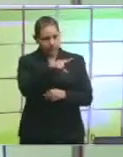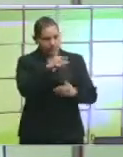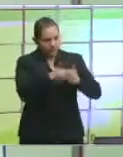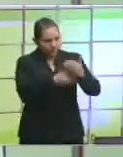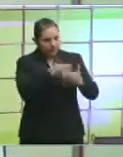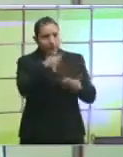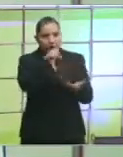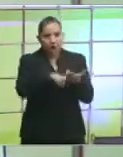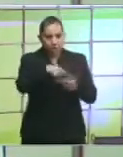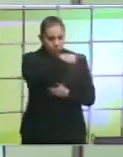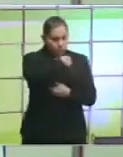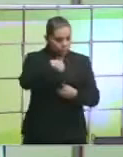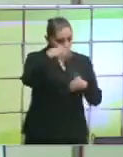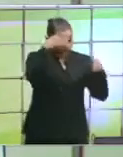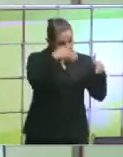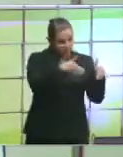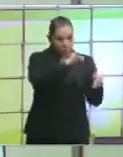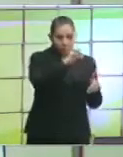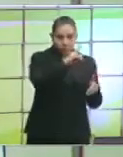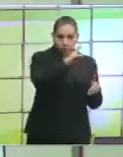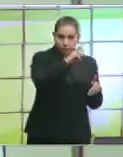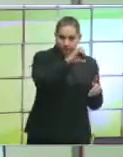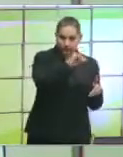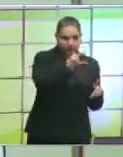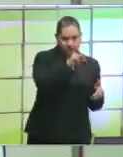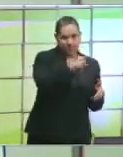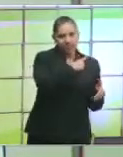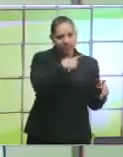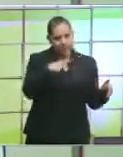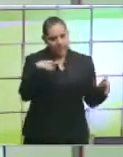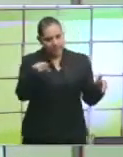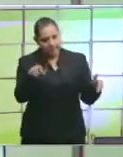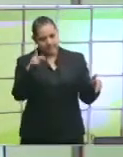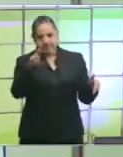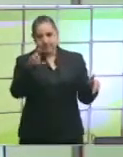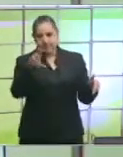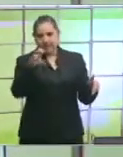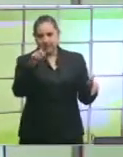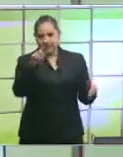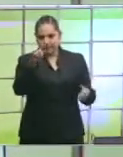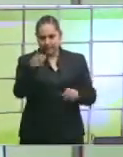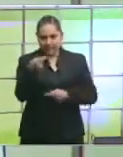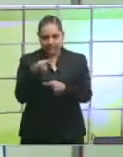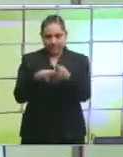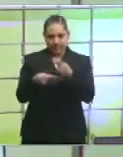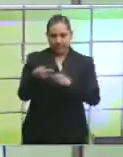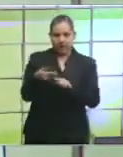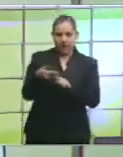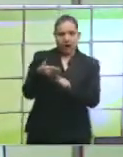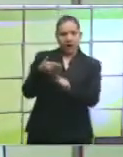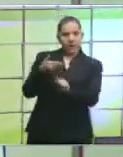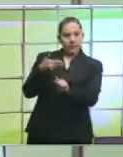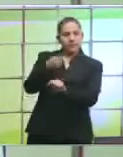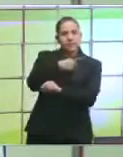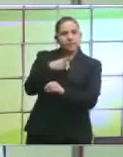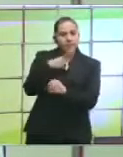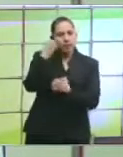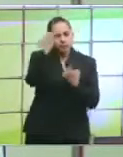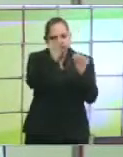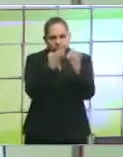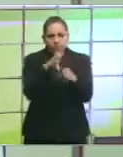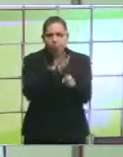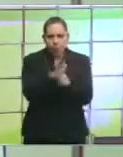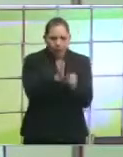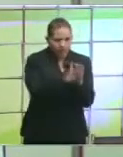jurisprudencia si no cooperamos como con precedentes es las razones que dimos para resolver el sentido del fallo son obligatorias y tengamos 8 más